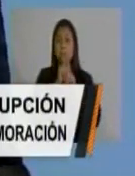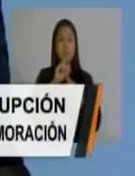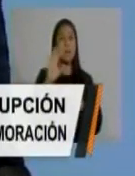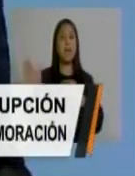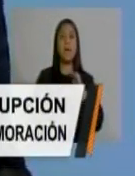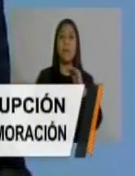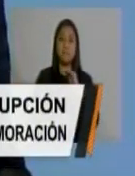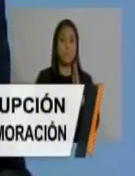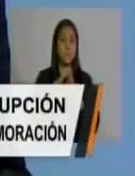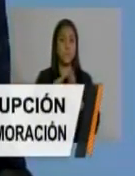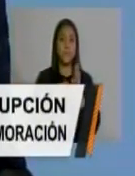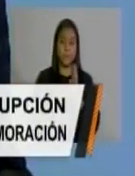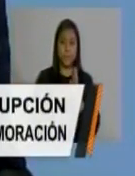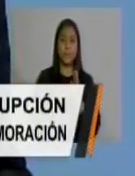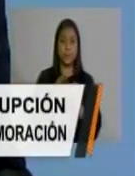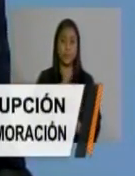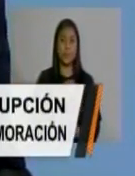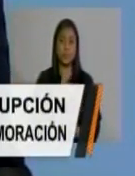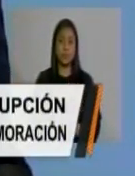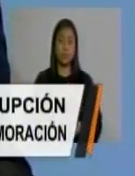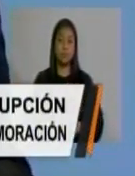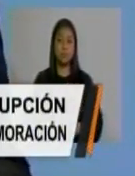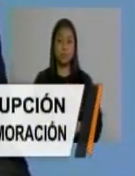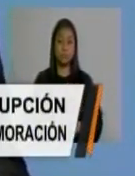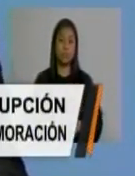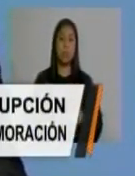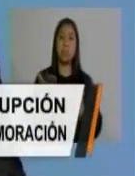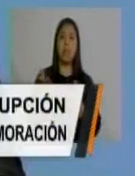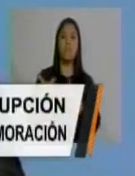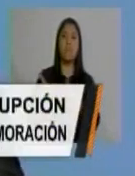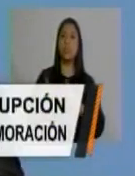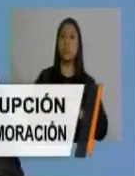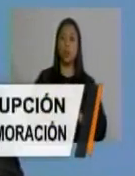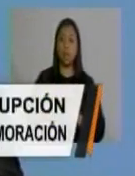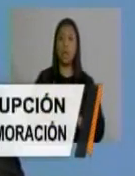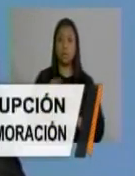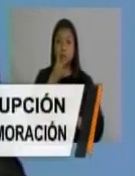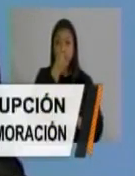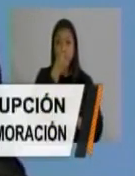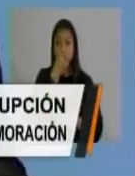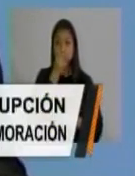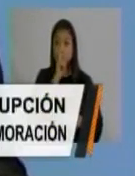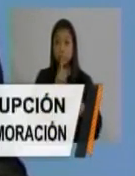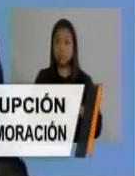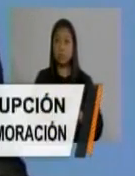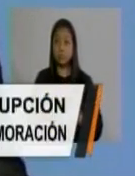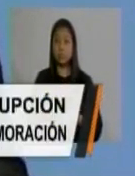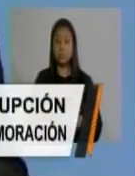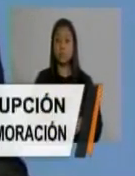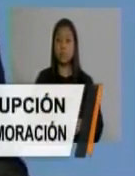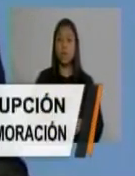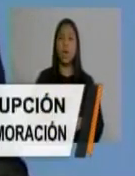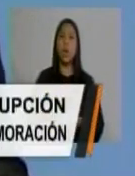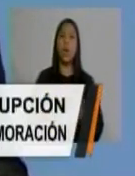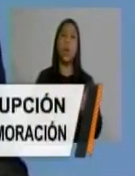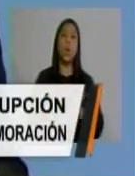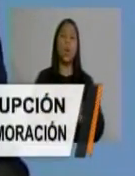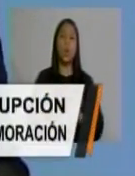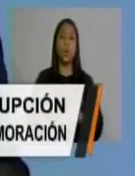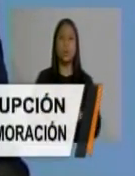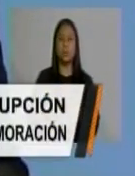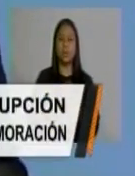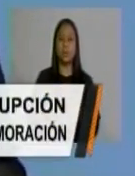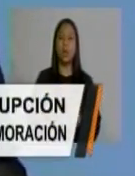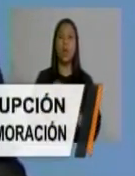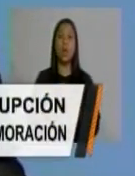nuestra sociedad. No pedir factura es un acto de corrupción también. O pretender desde un